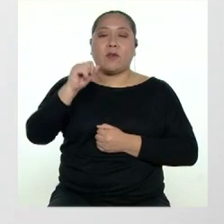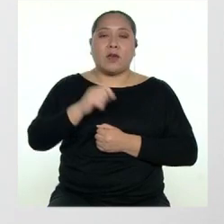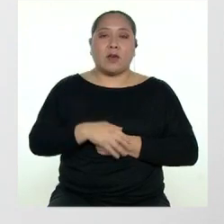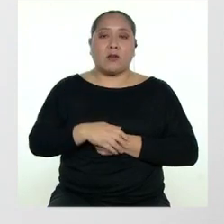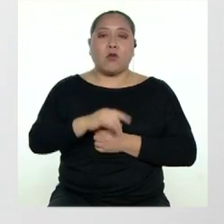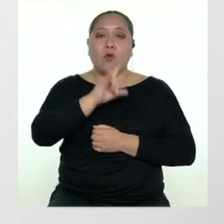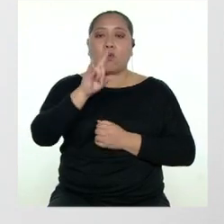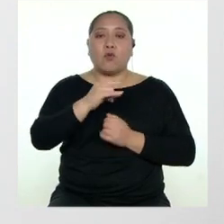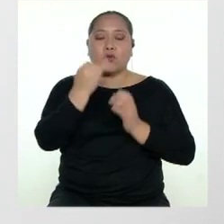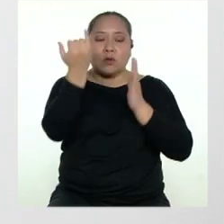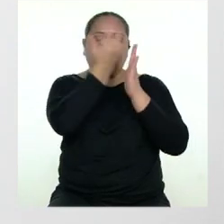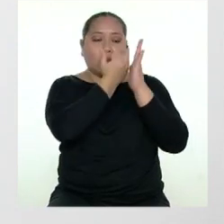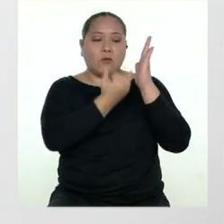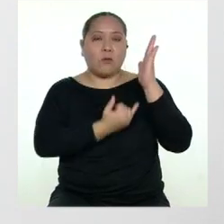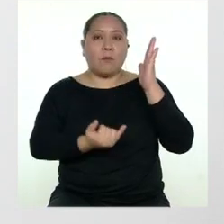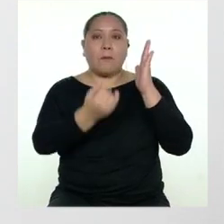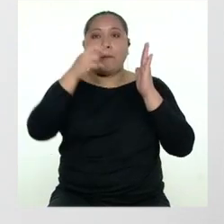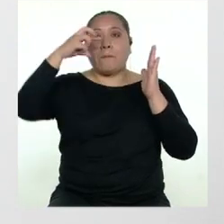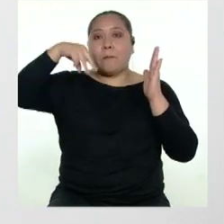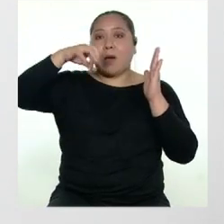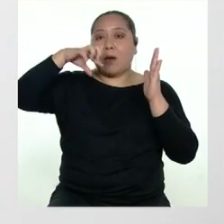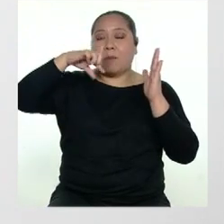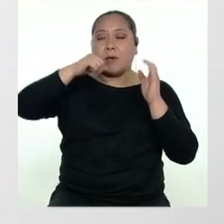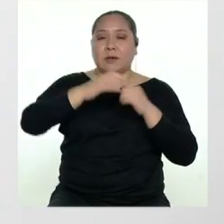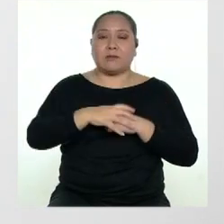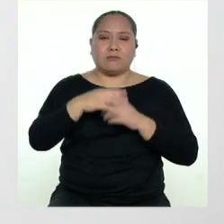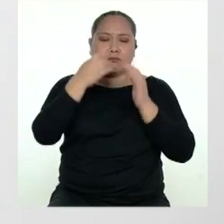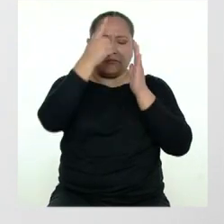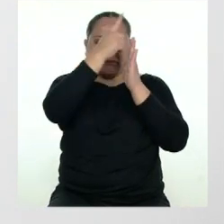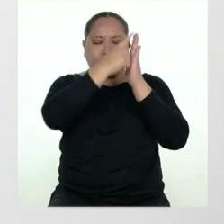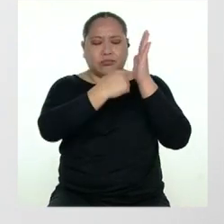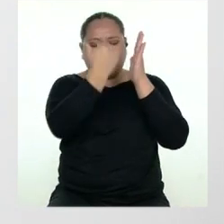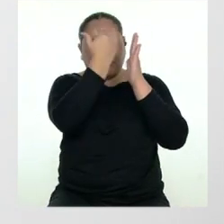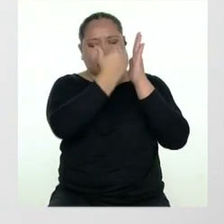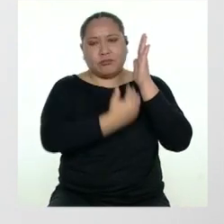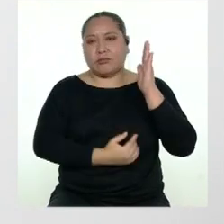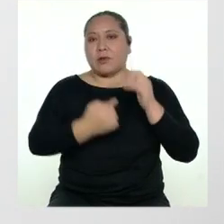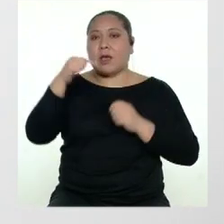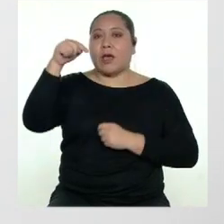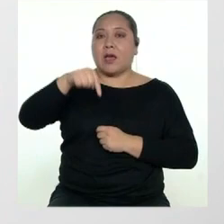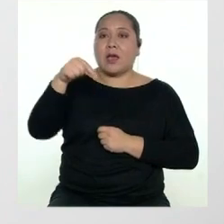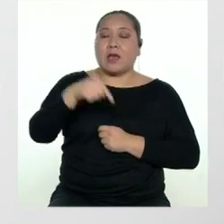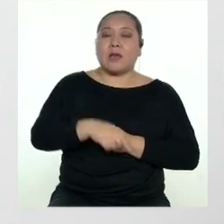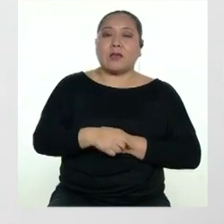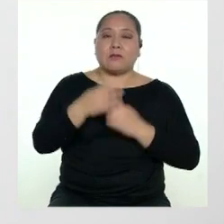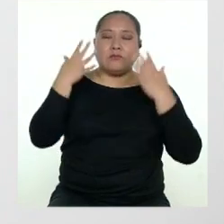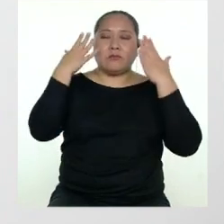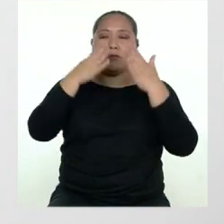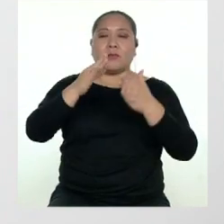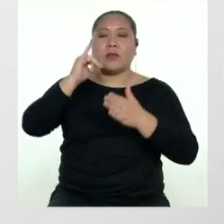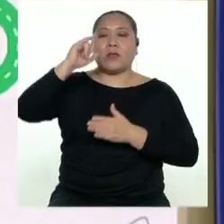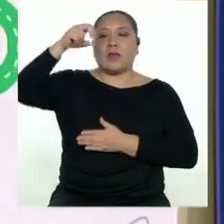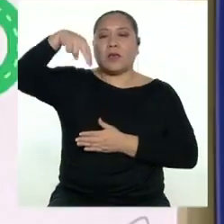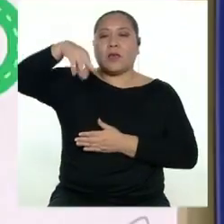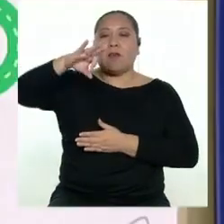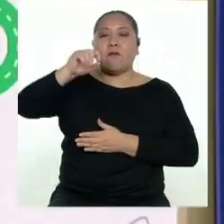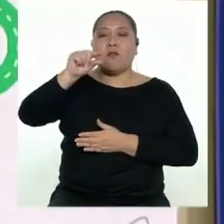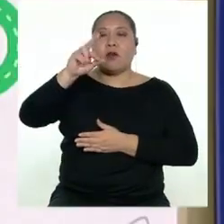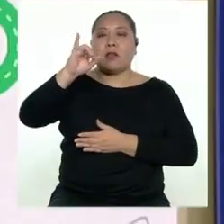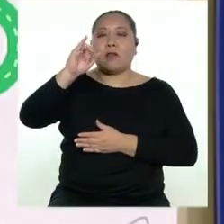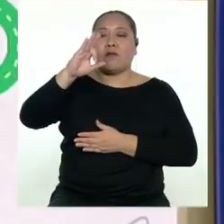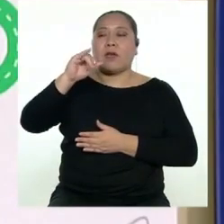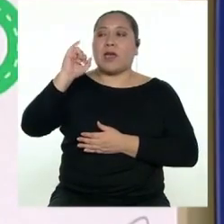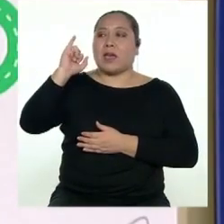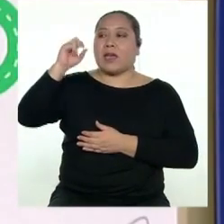mapas para lograr su propósito. Y la lista sigue. En nuestro caso, haremos una infografía informativa. Gracias